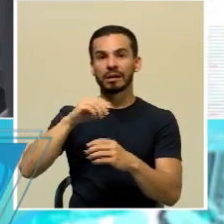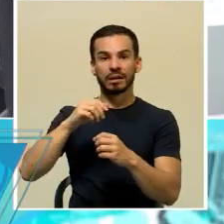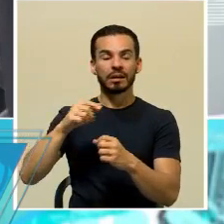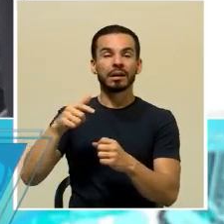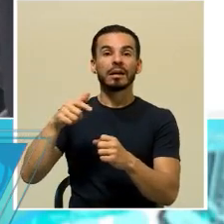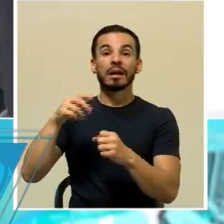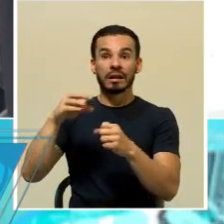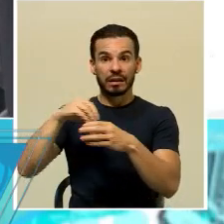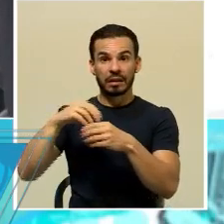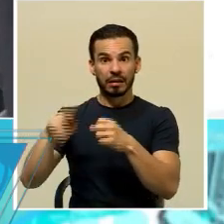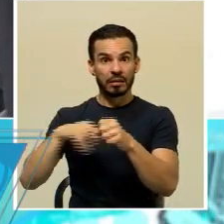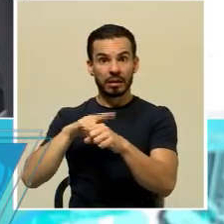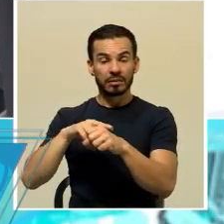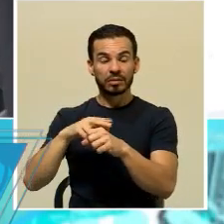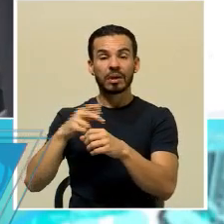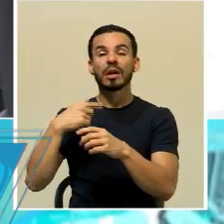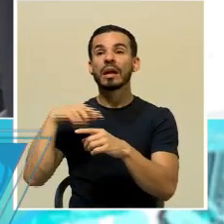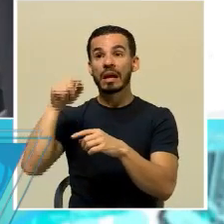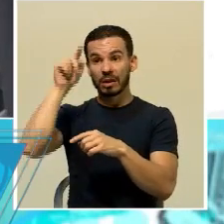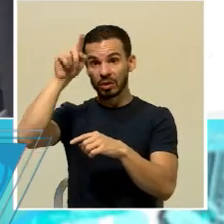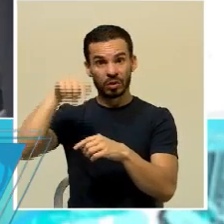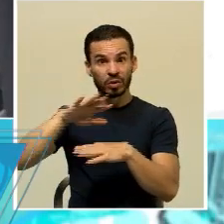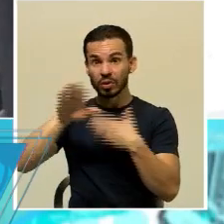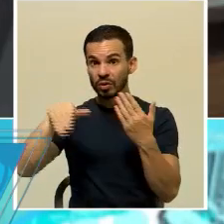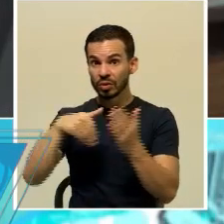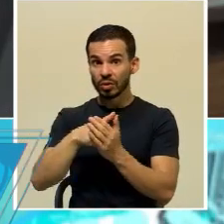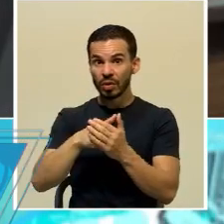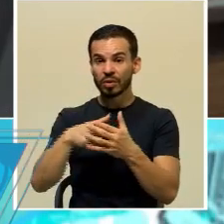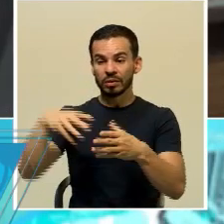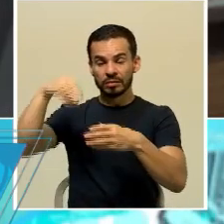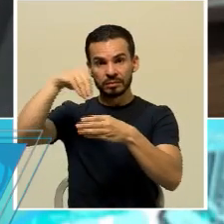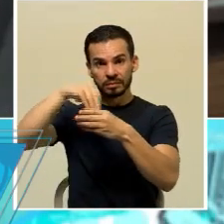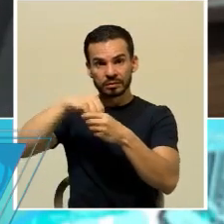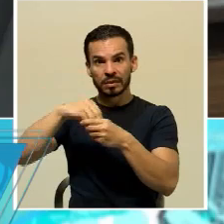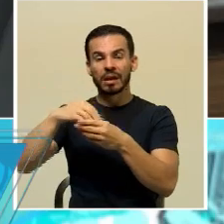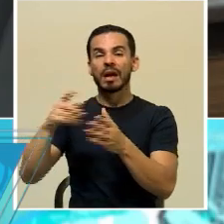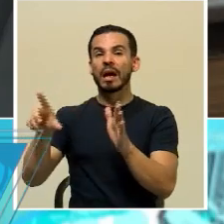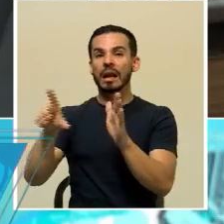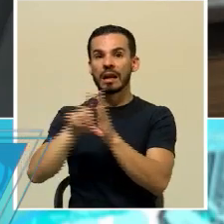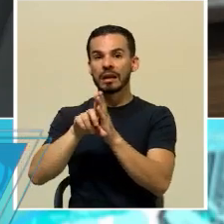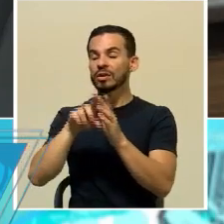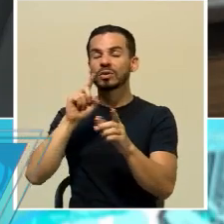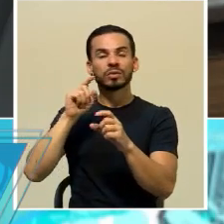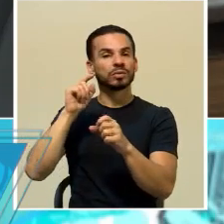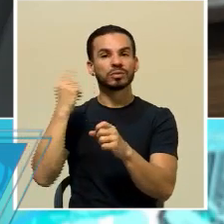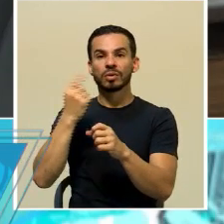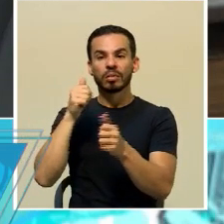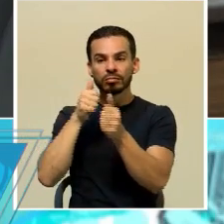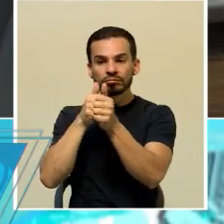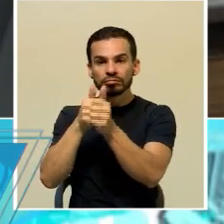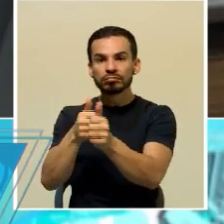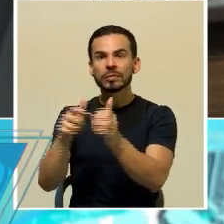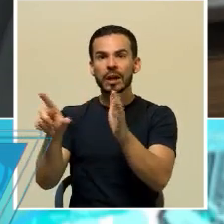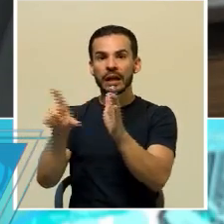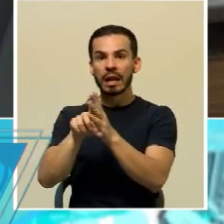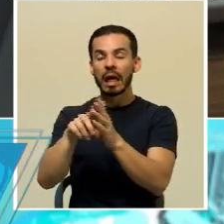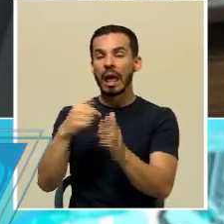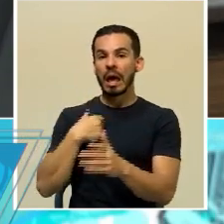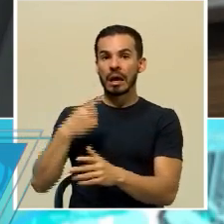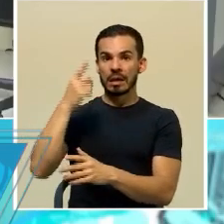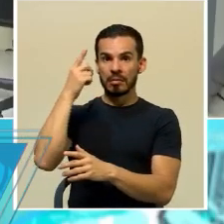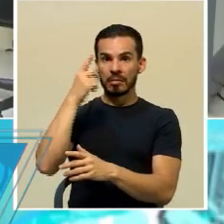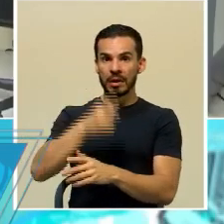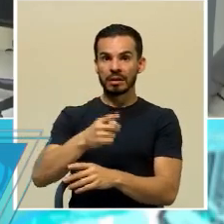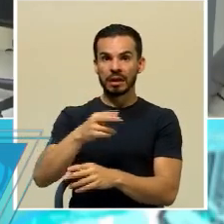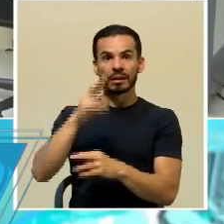Ejecutivo, tenemos que decir que están sometidos a las leyes. Solo se puede actuar conforme a la ley y hay un mandato, es